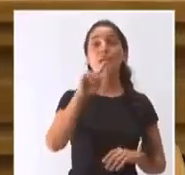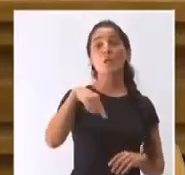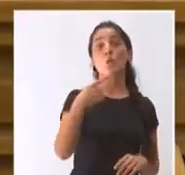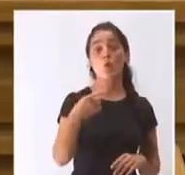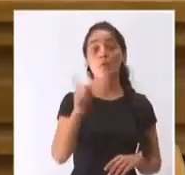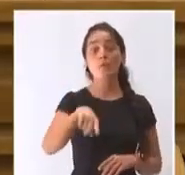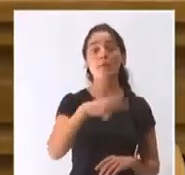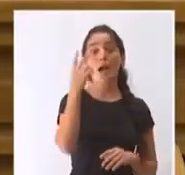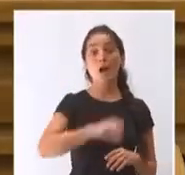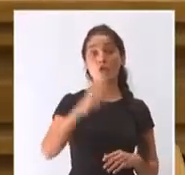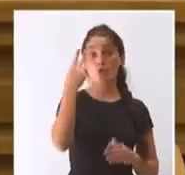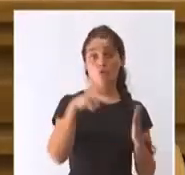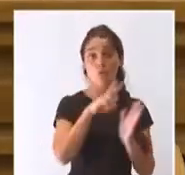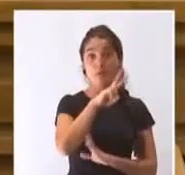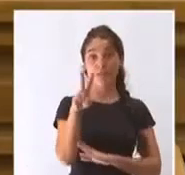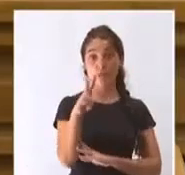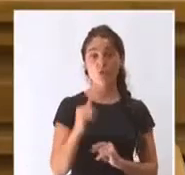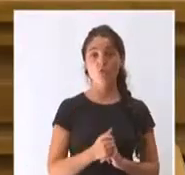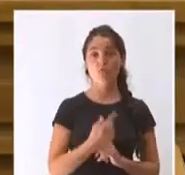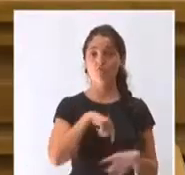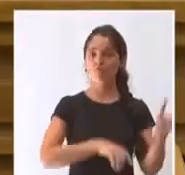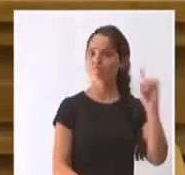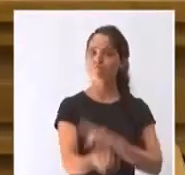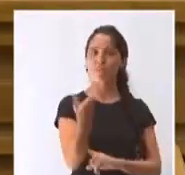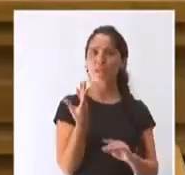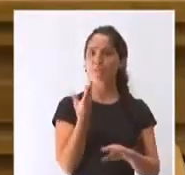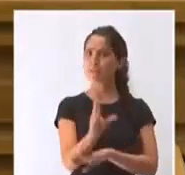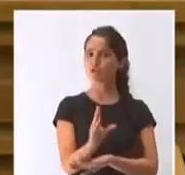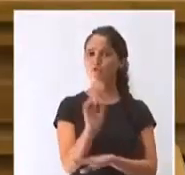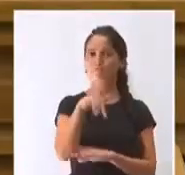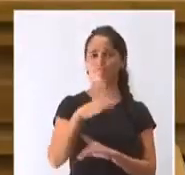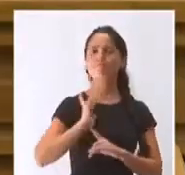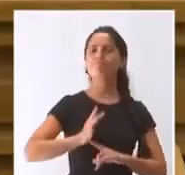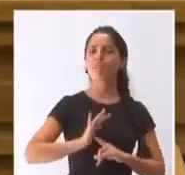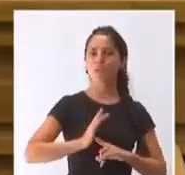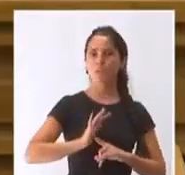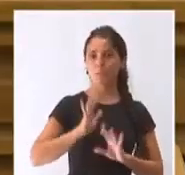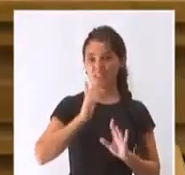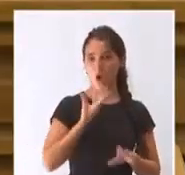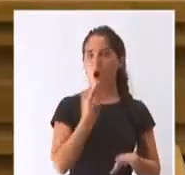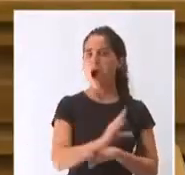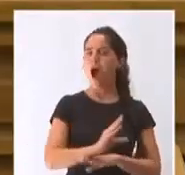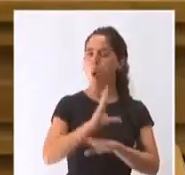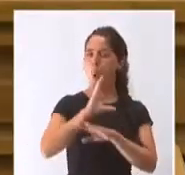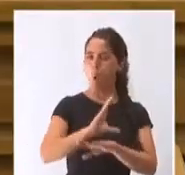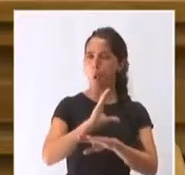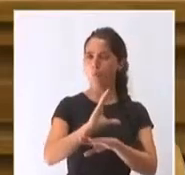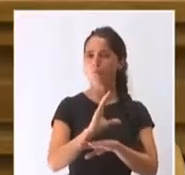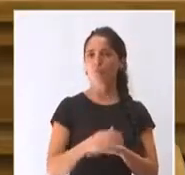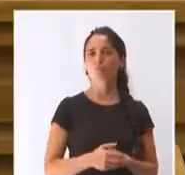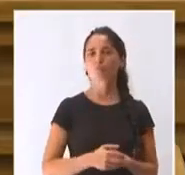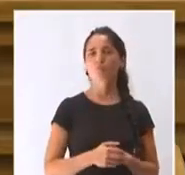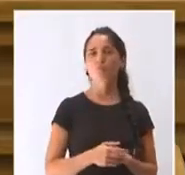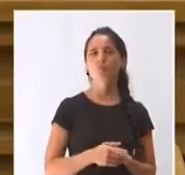también se va a generar una inversión en la región tremenda el incremento de la potencia instalada